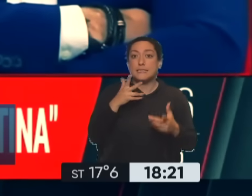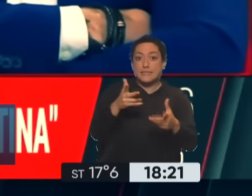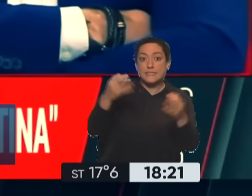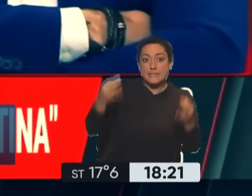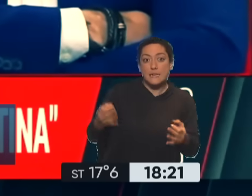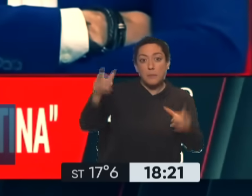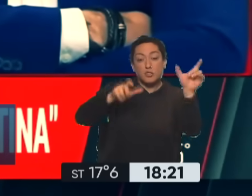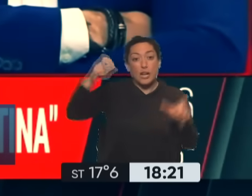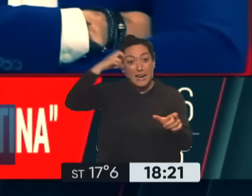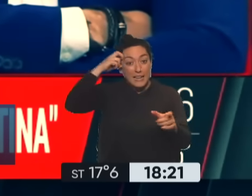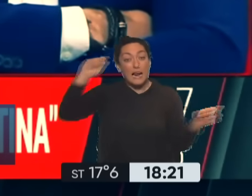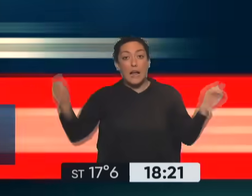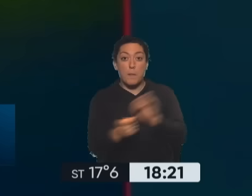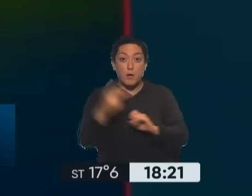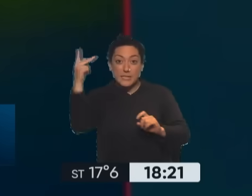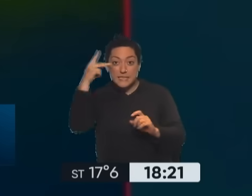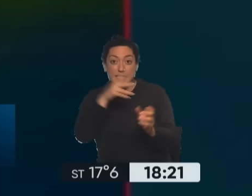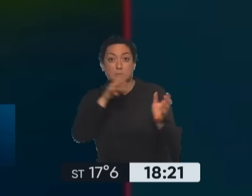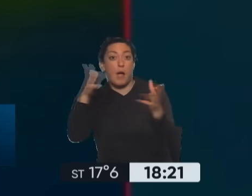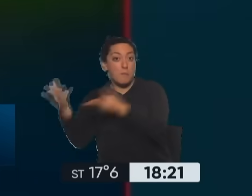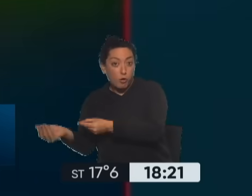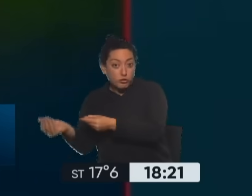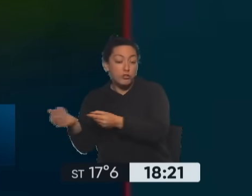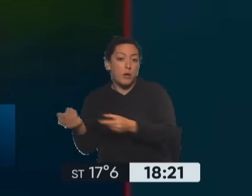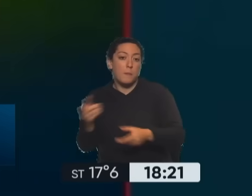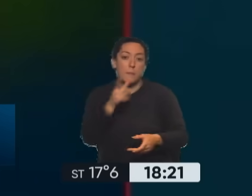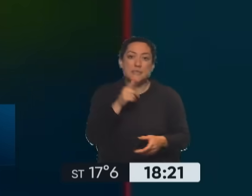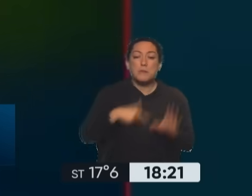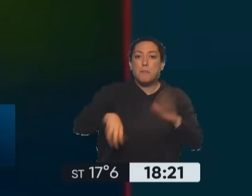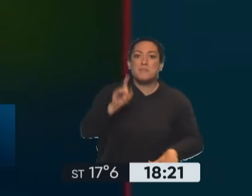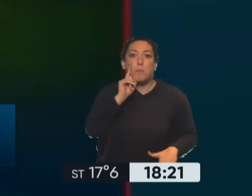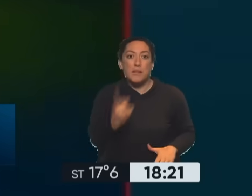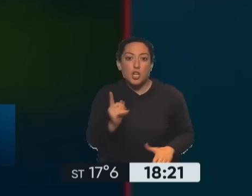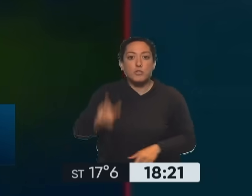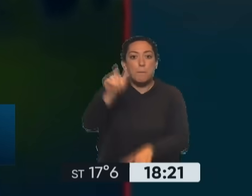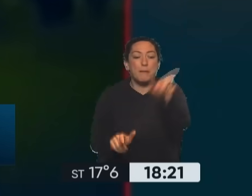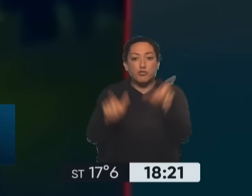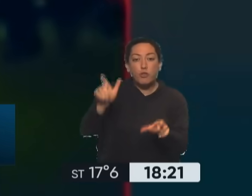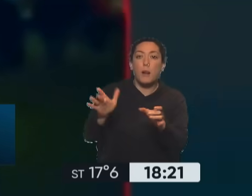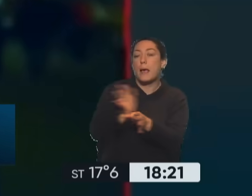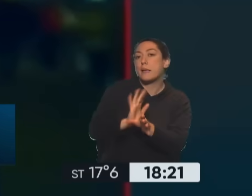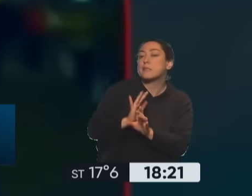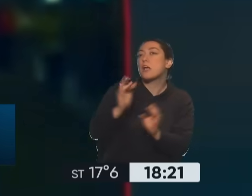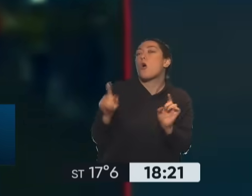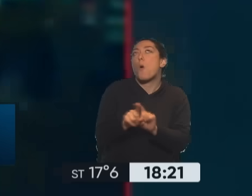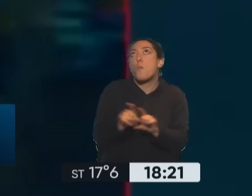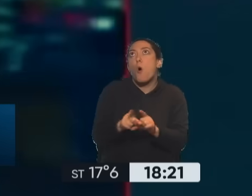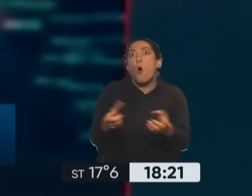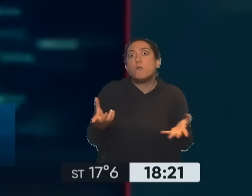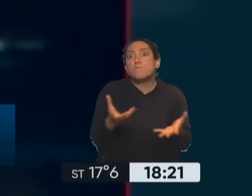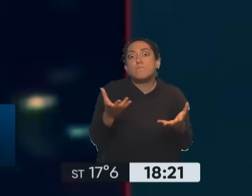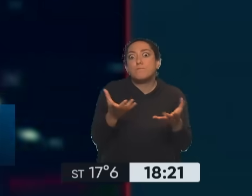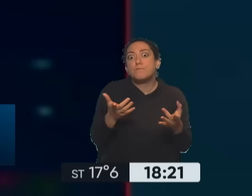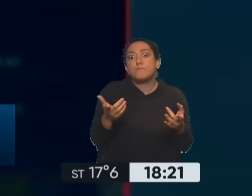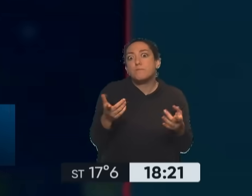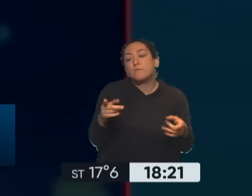que se fueron con los kirchneristas. Me parecen mucho más peligrosos personajes como